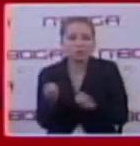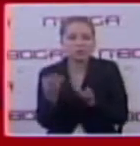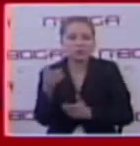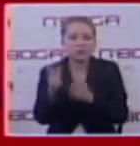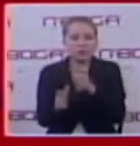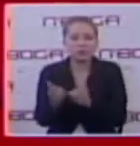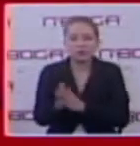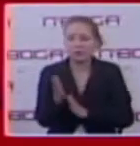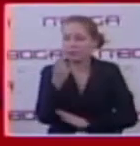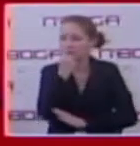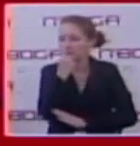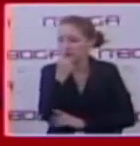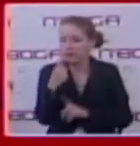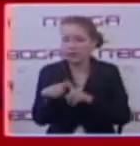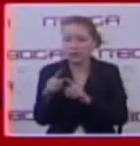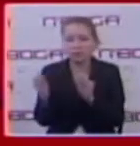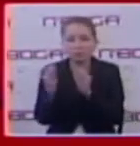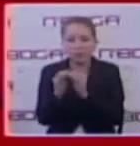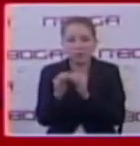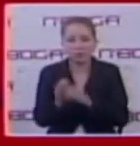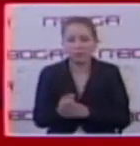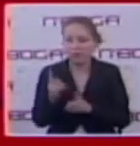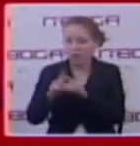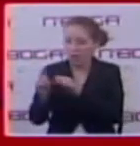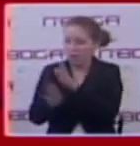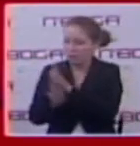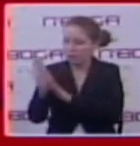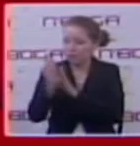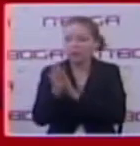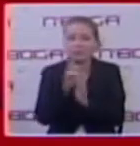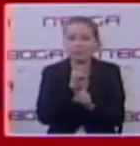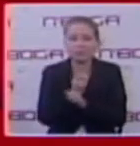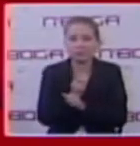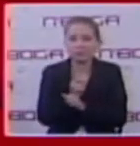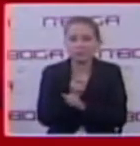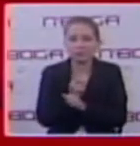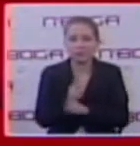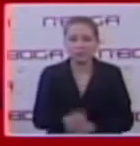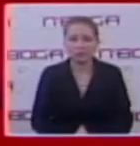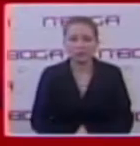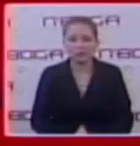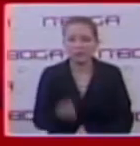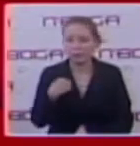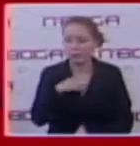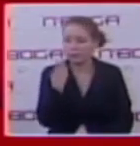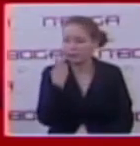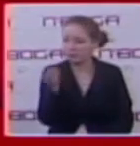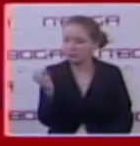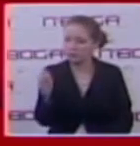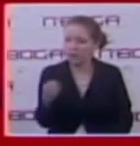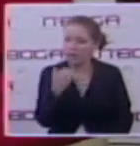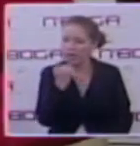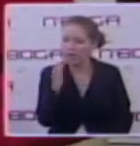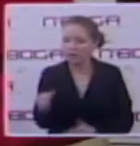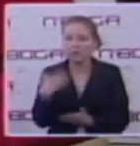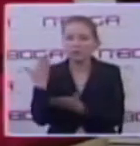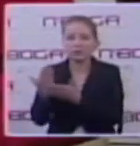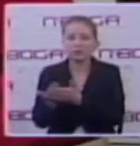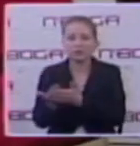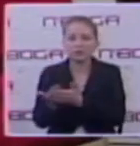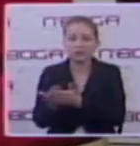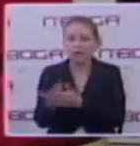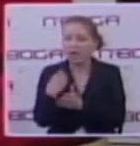gente que tiene interés y hay muchos emprendedores. Entonces, por eso habíamos visto la posibilidad de ir a dar